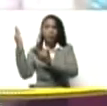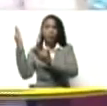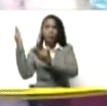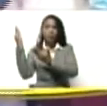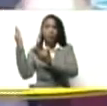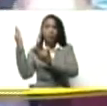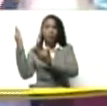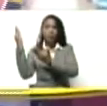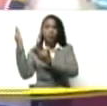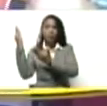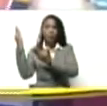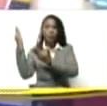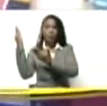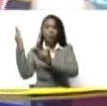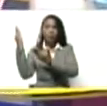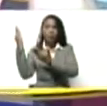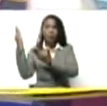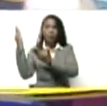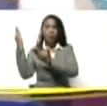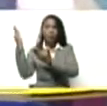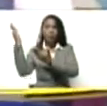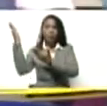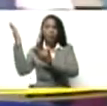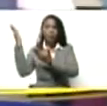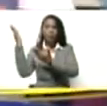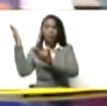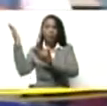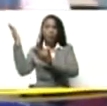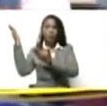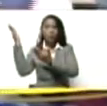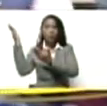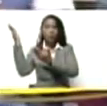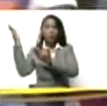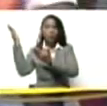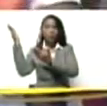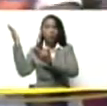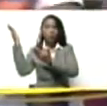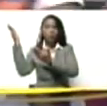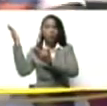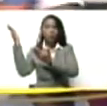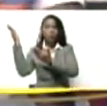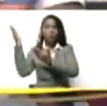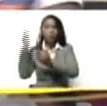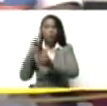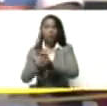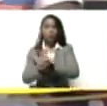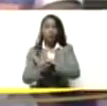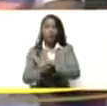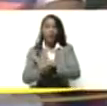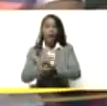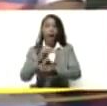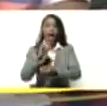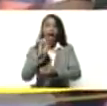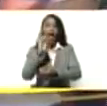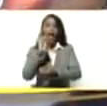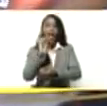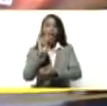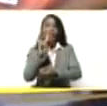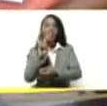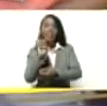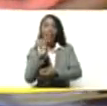ganador y no estaba en la gaceta escrito y de repente en la recta final pasó a garrido